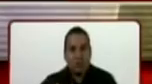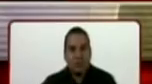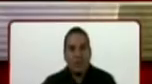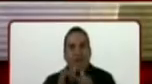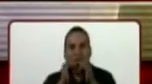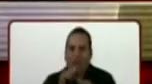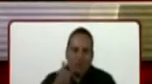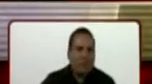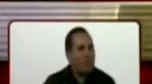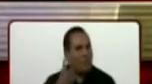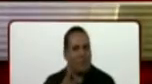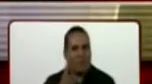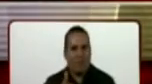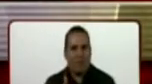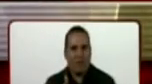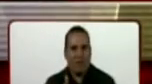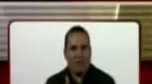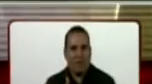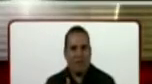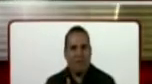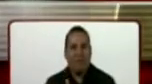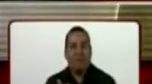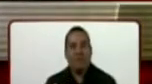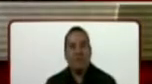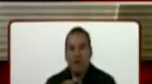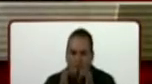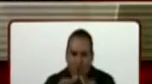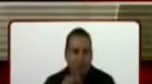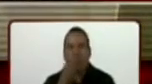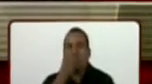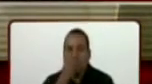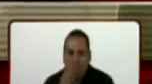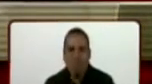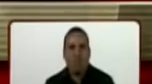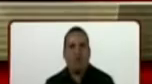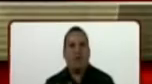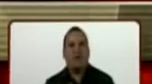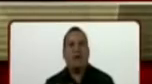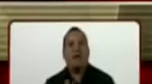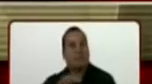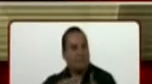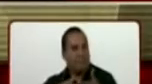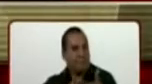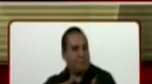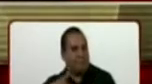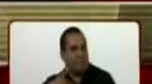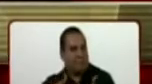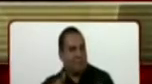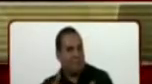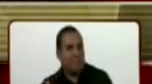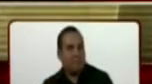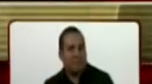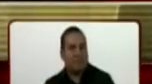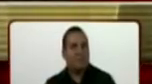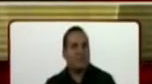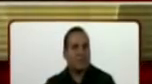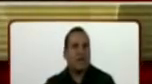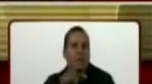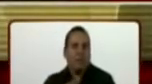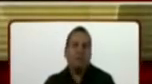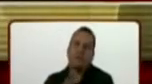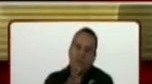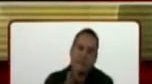Será mucho mejor, o debo decir, es una noticia alentadora. Será mucho mejor si se mantiene el mismo ritmo de